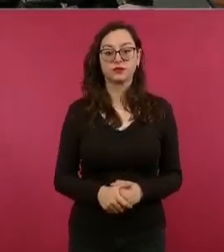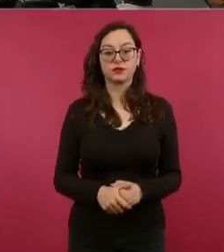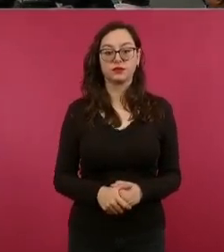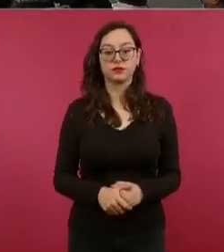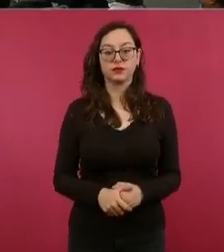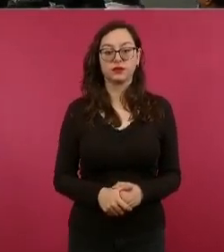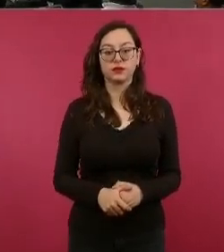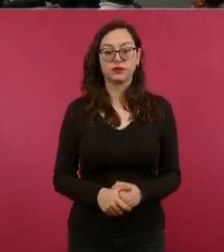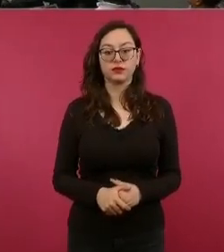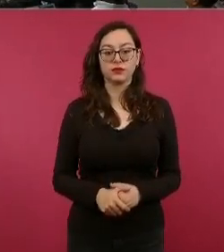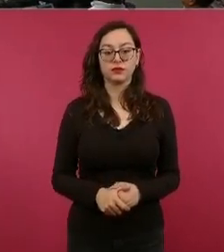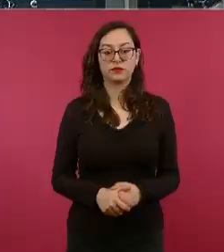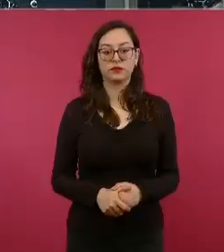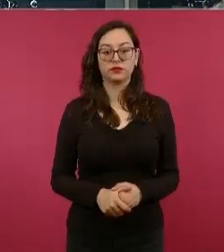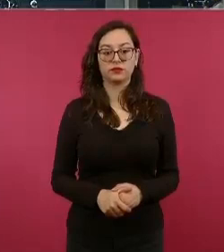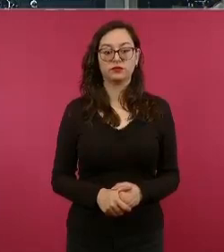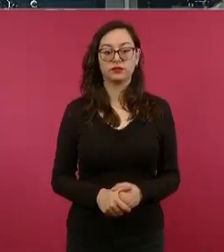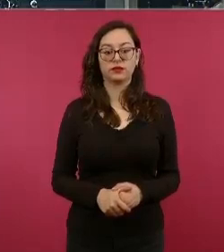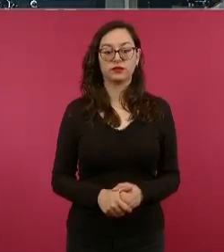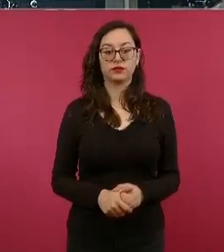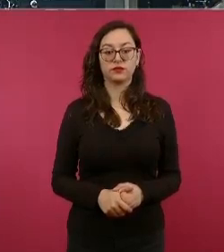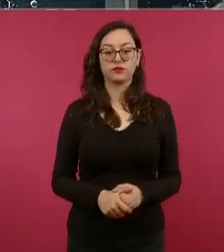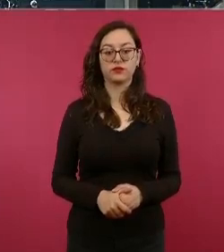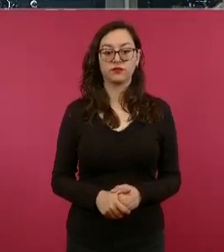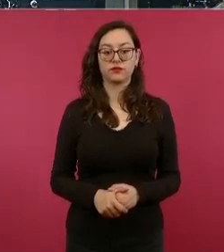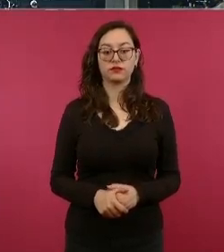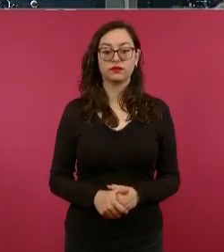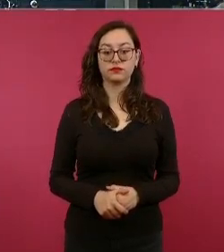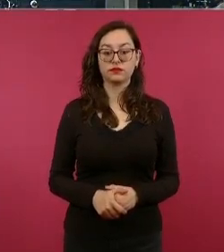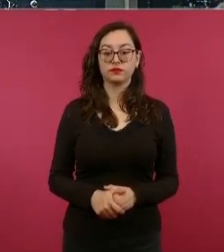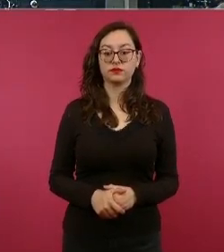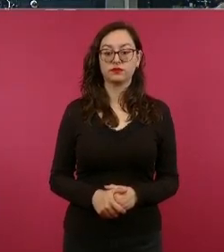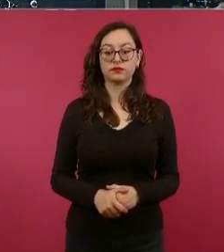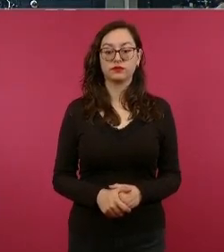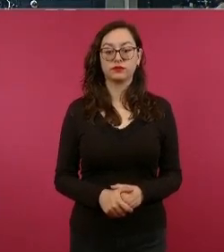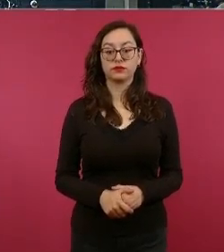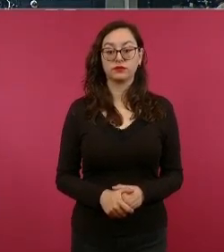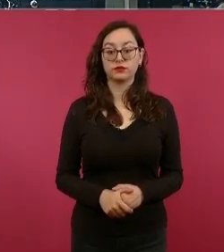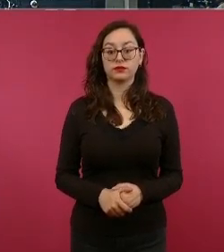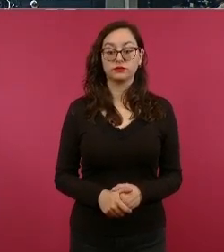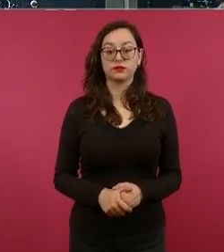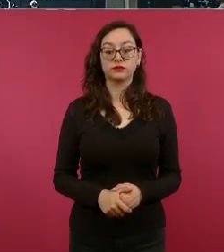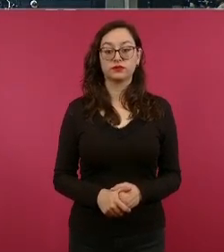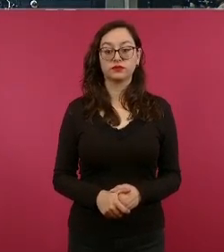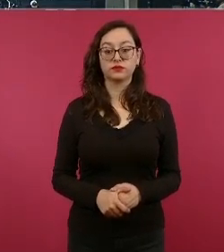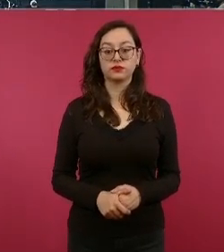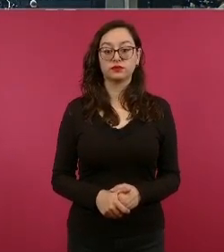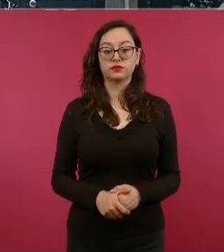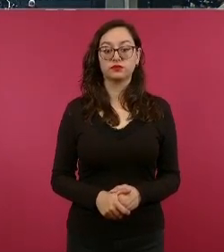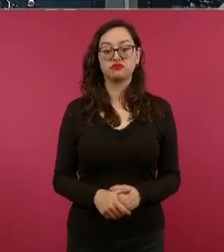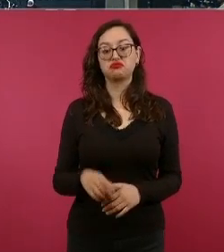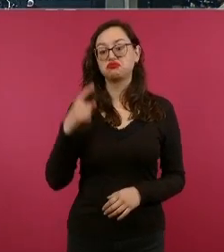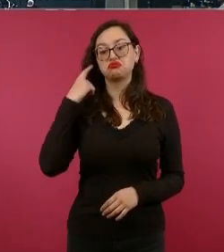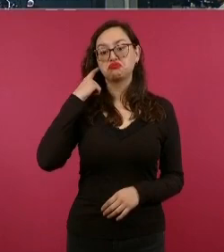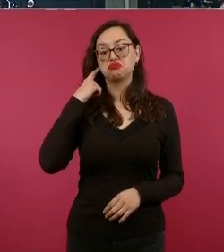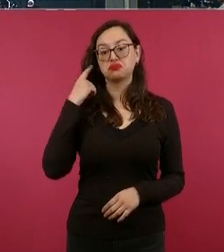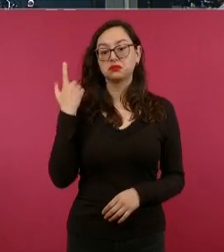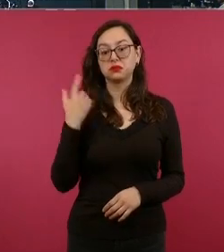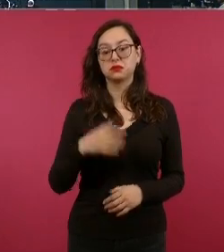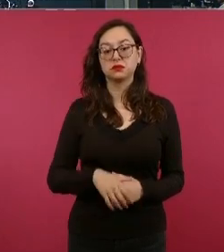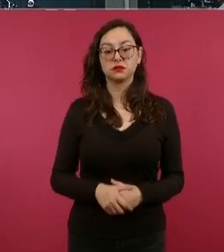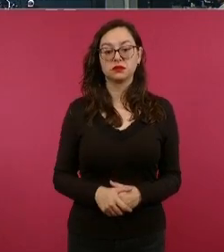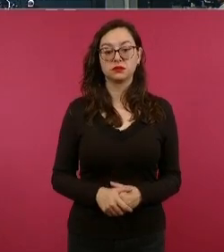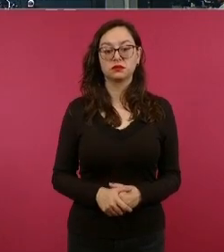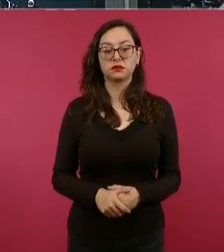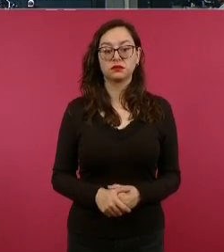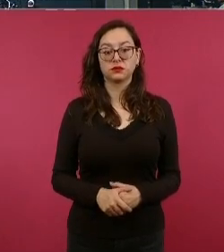¿Con la NASA se habló del proyecto Artemisa? No, no. ¿O se habló del proyecto de llevar a una mujer a la luna? Ah,